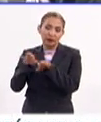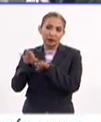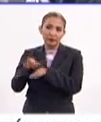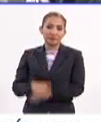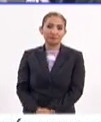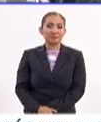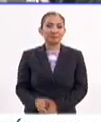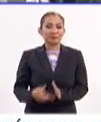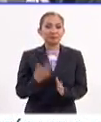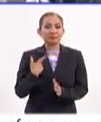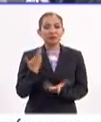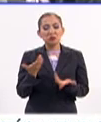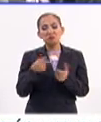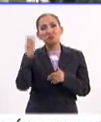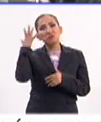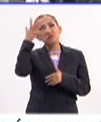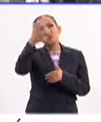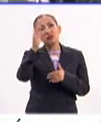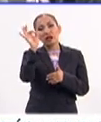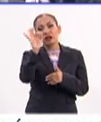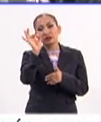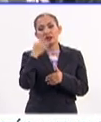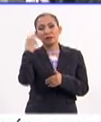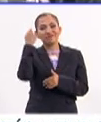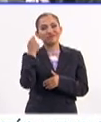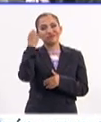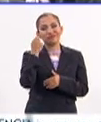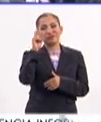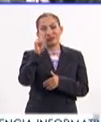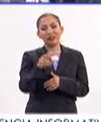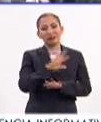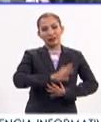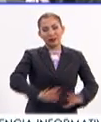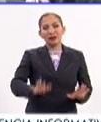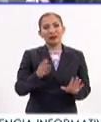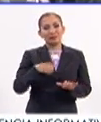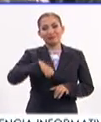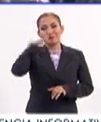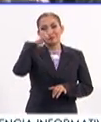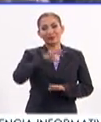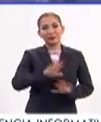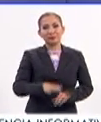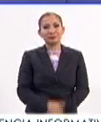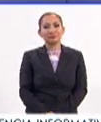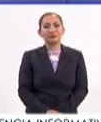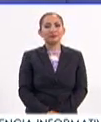laboratorio otra vez. Y a largo plazo, pues yo creo que un momento ya jubilarse, porque yo creo que ya mi edad.